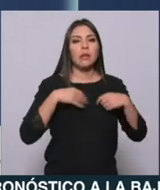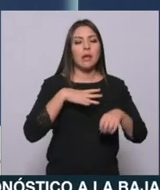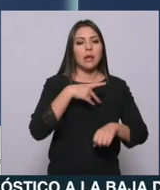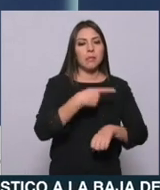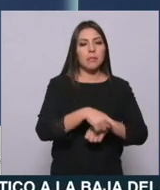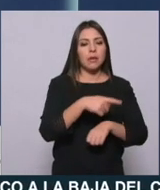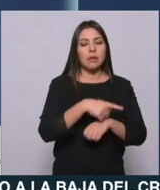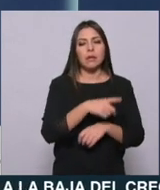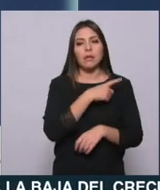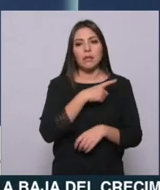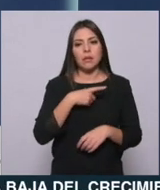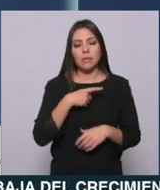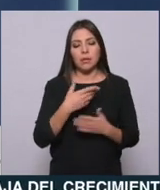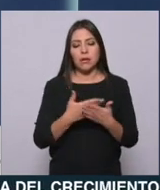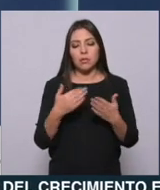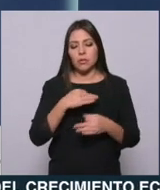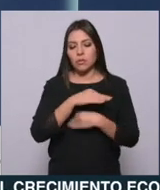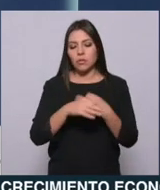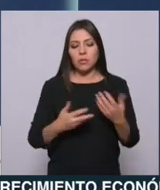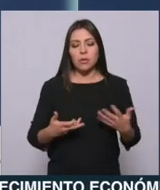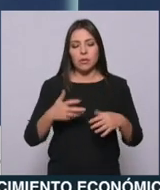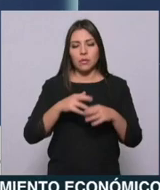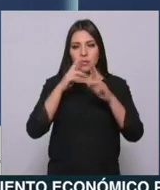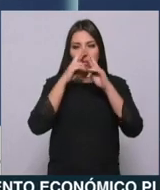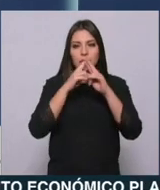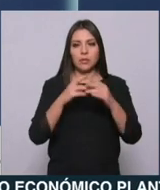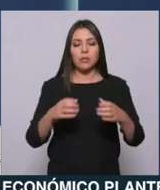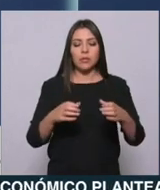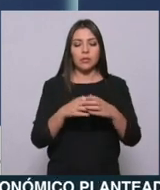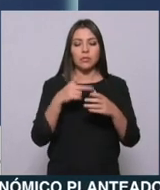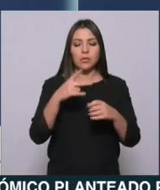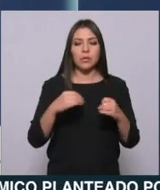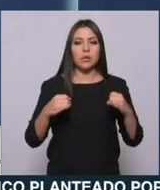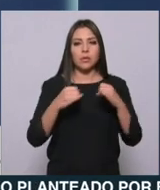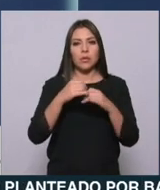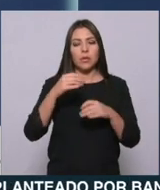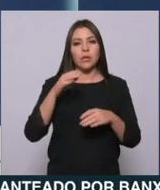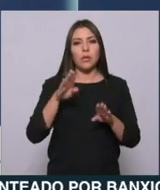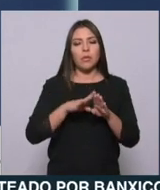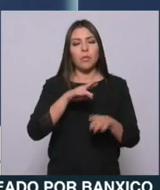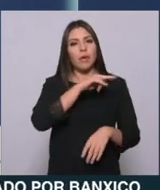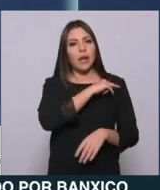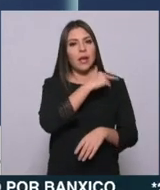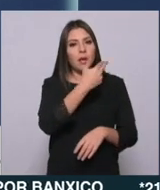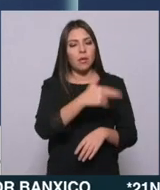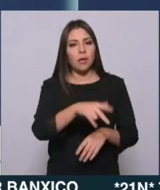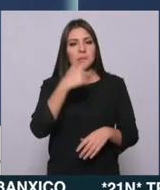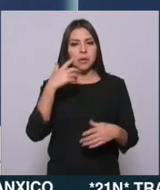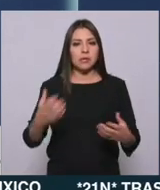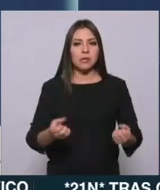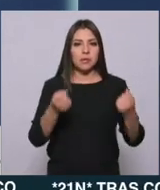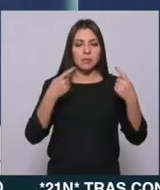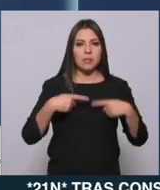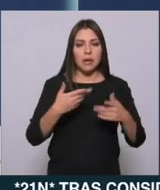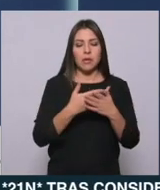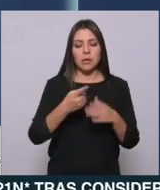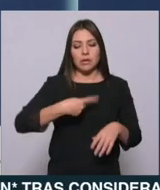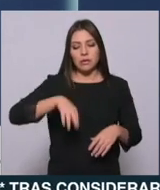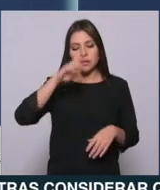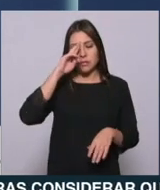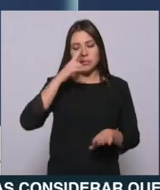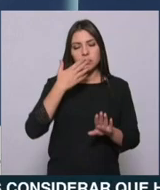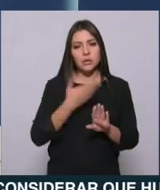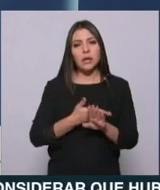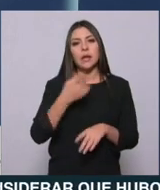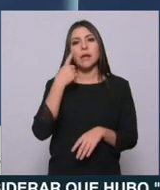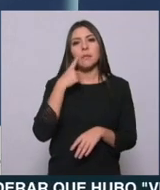institución, esta honorable, no solo heroica, sino honorable institución. Esa es la parte que nos ocupa hoy en día, en zanjar estas